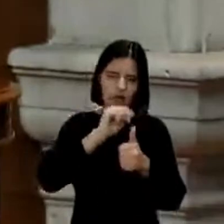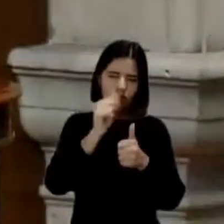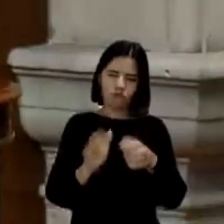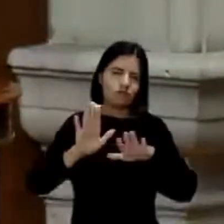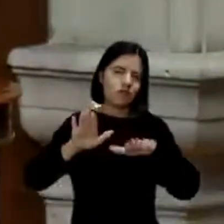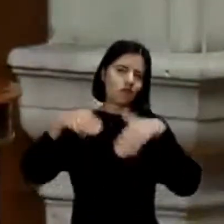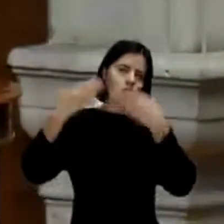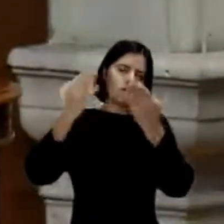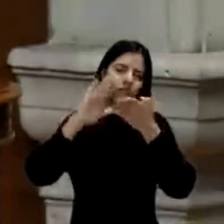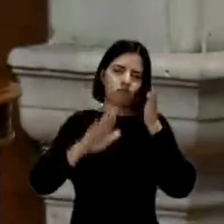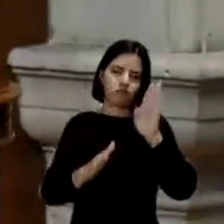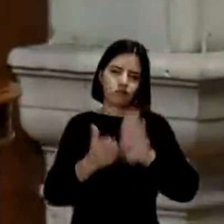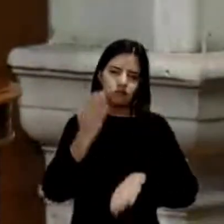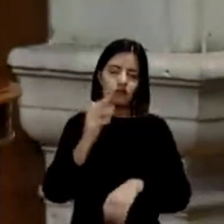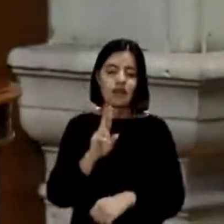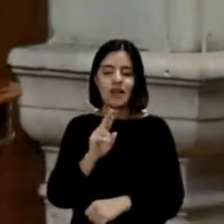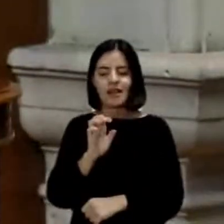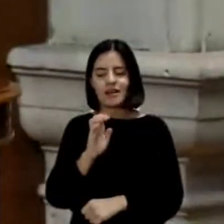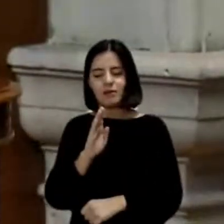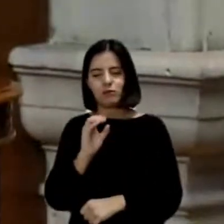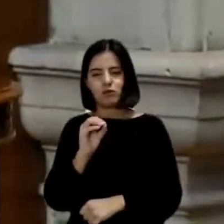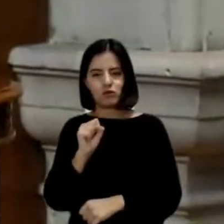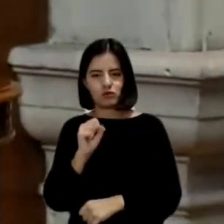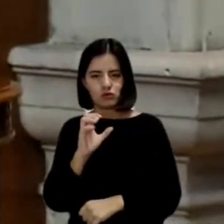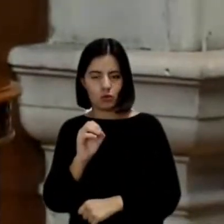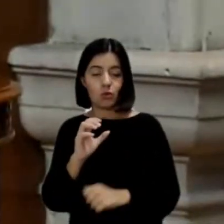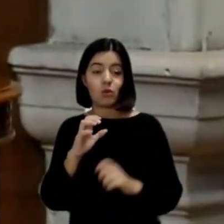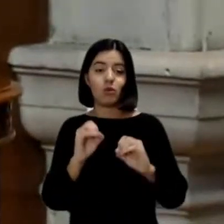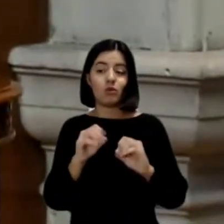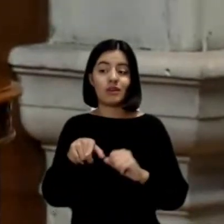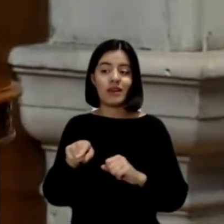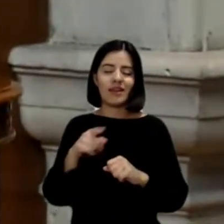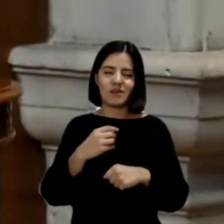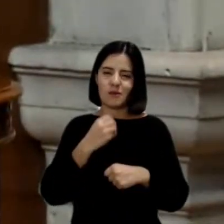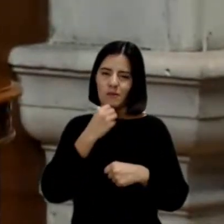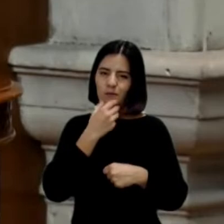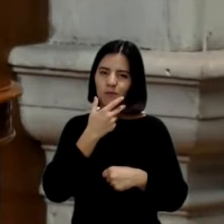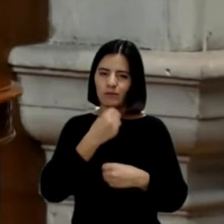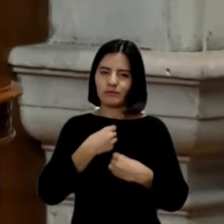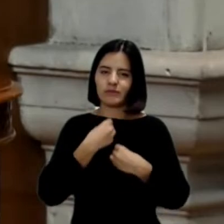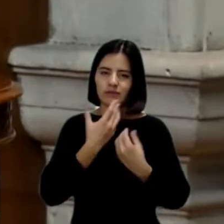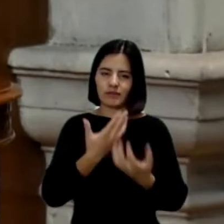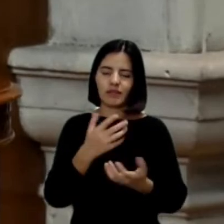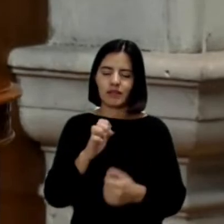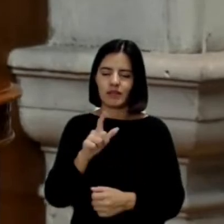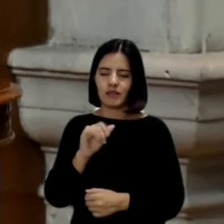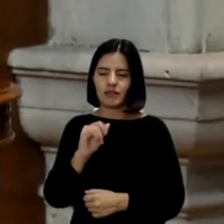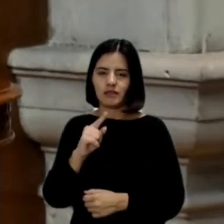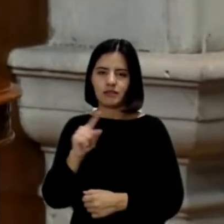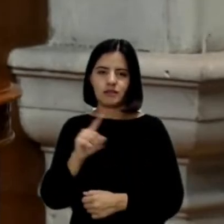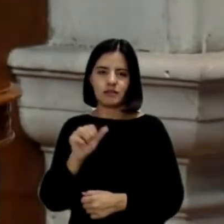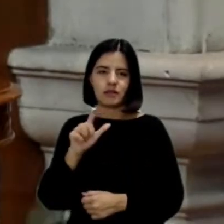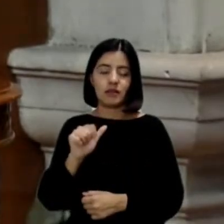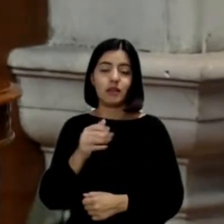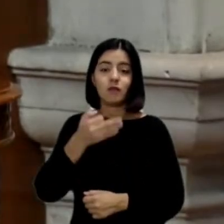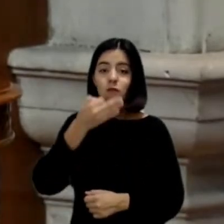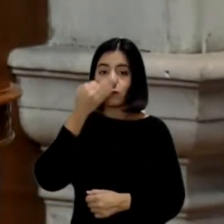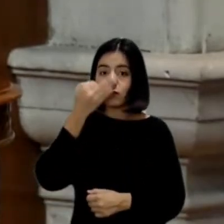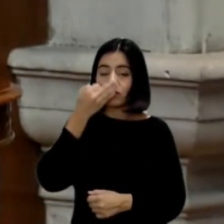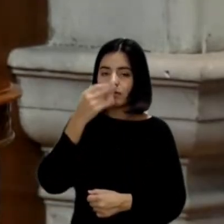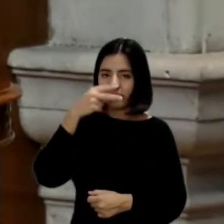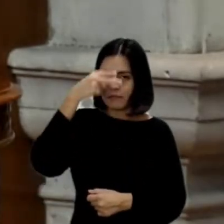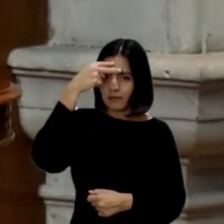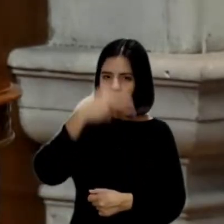como le llama el poeta Francisco Elizalde, la flor de México, guarda en sus colores y dibujos